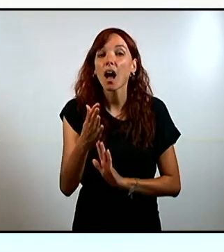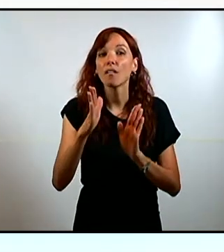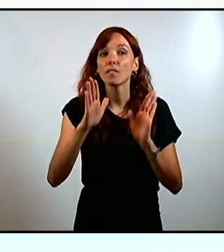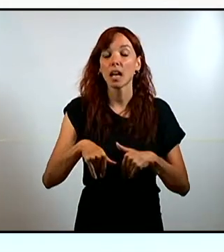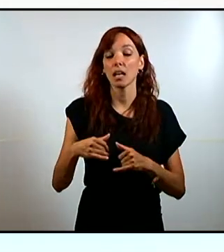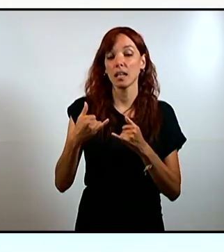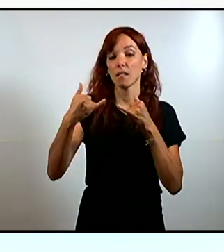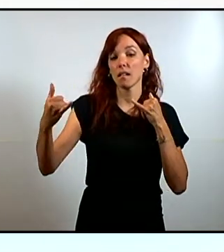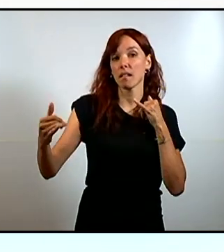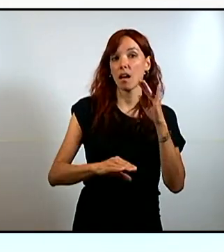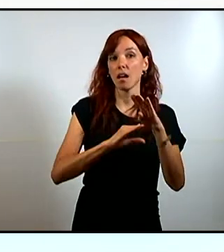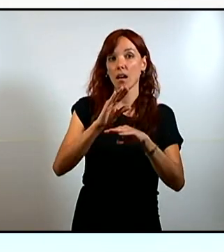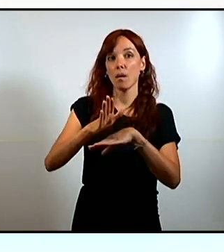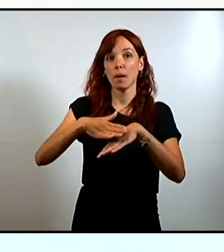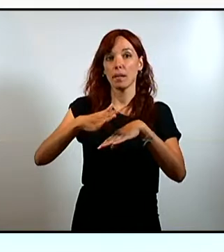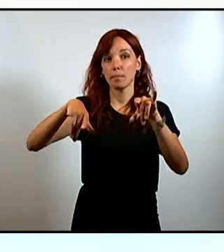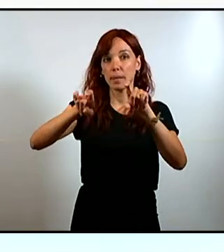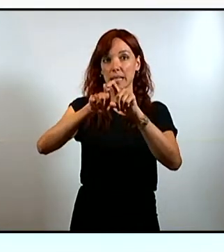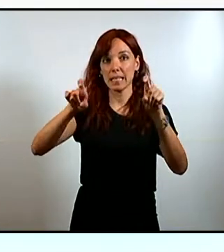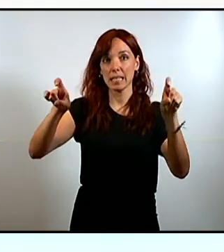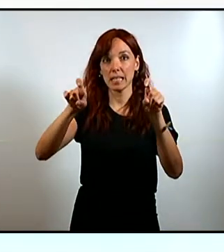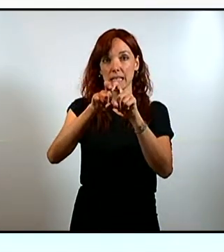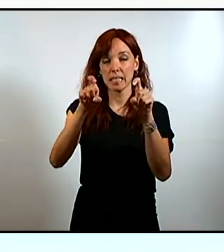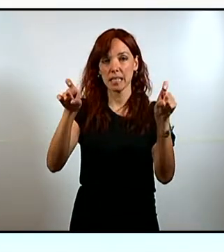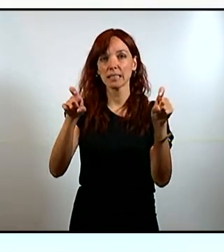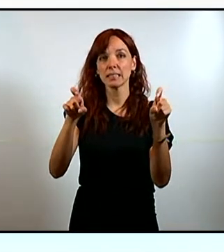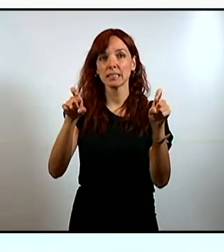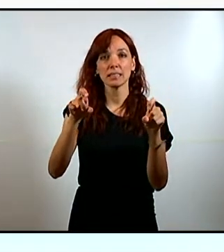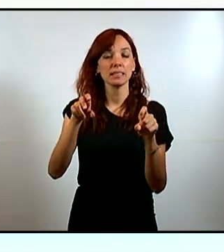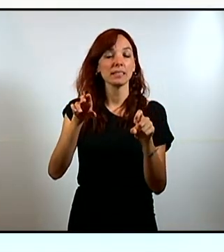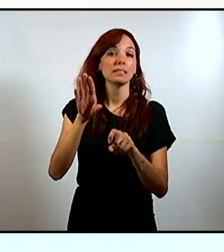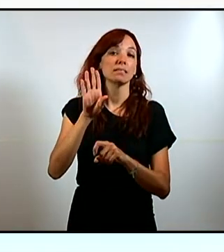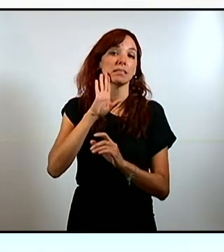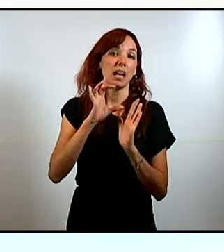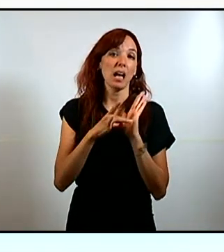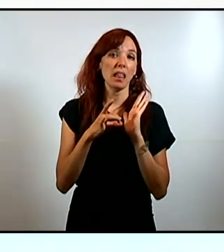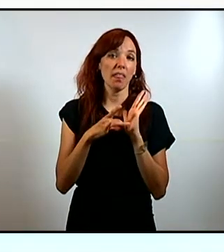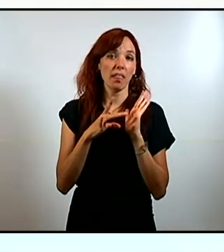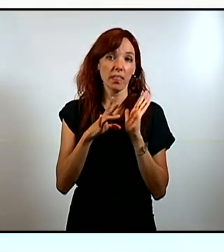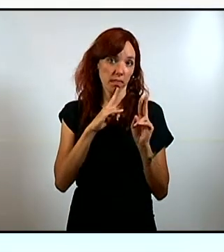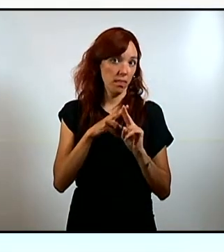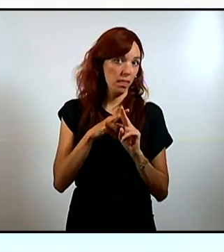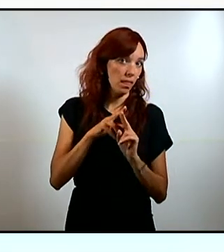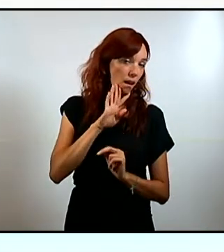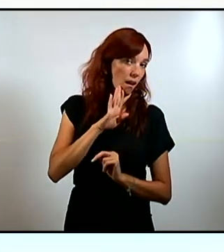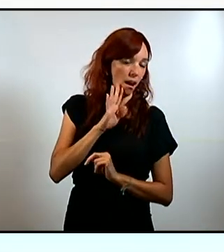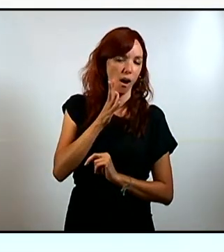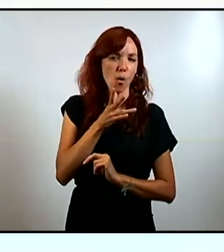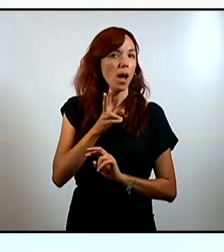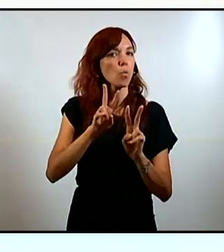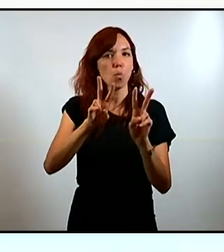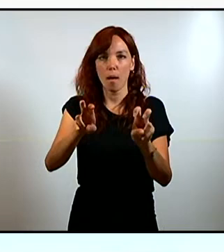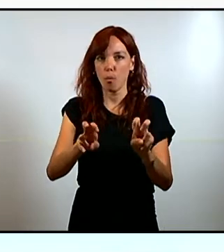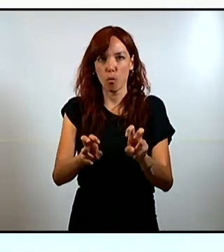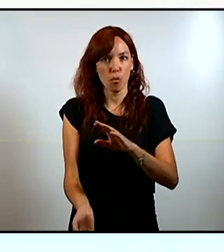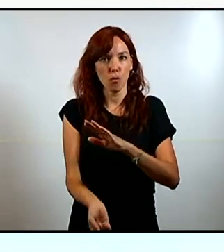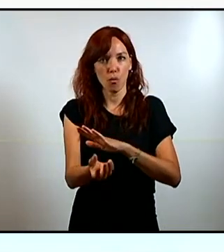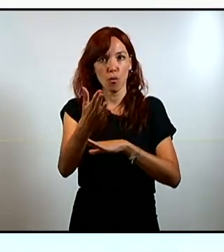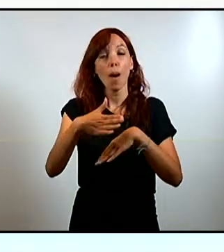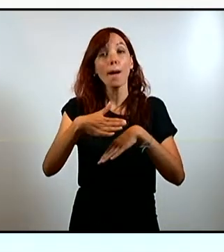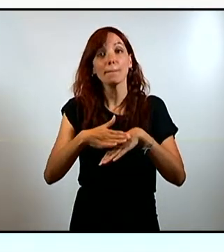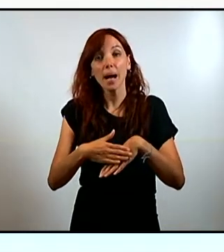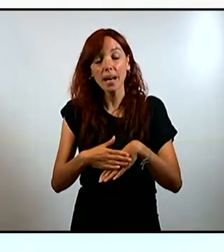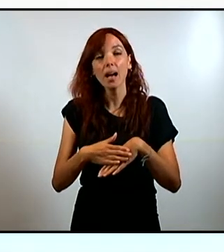de ayudas a las empresas de la calidad que le llamábamos antes, vamos a sacar un epígrafe nuevo para la